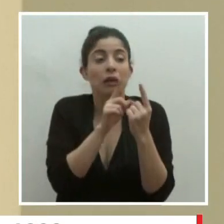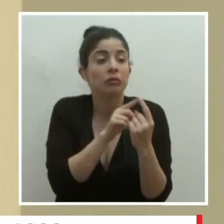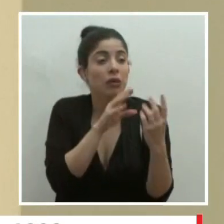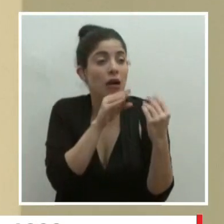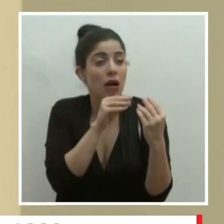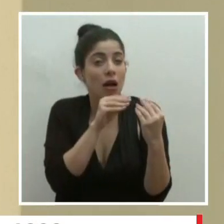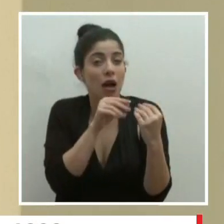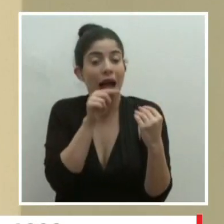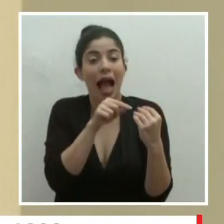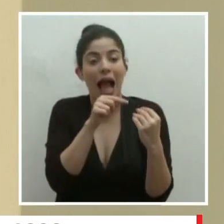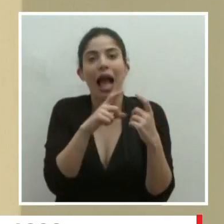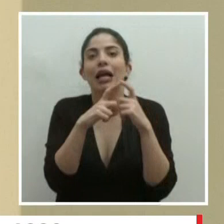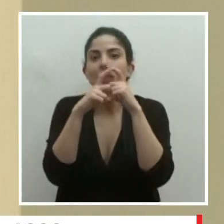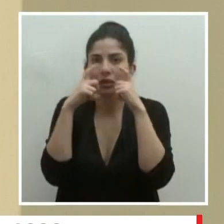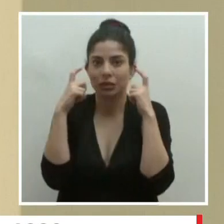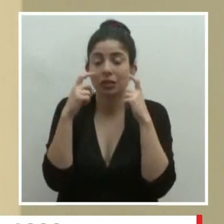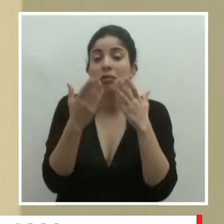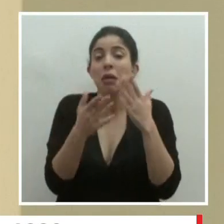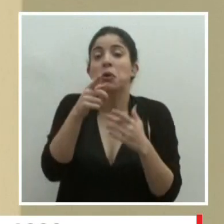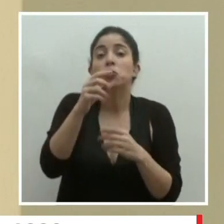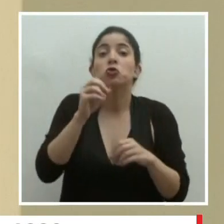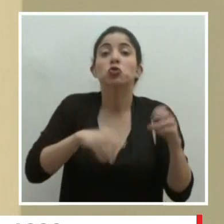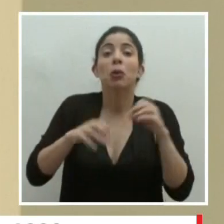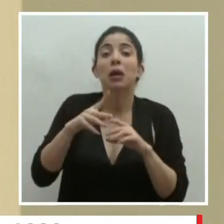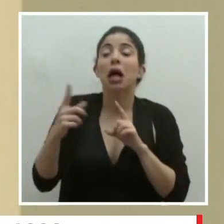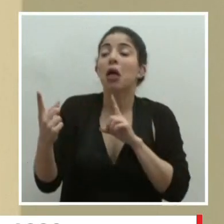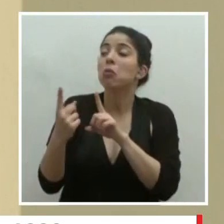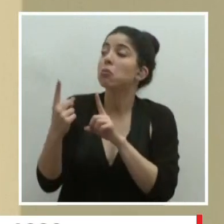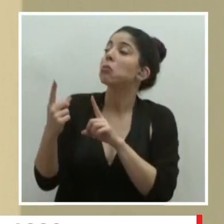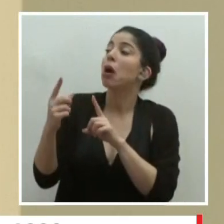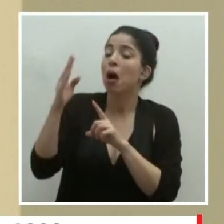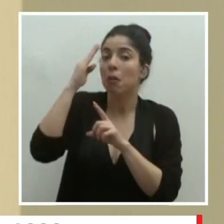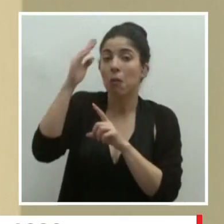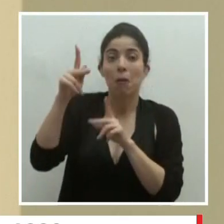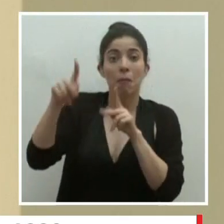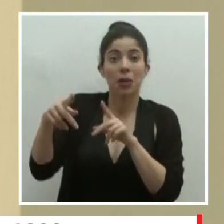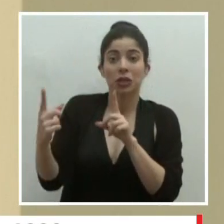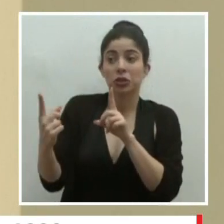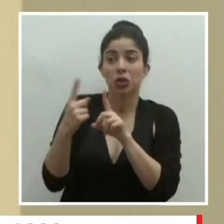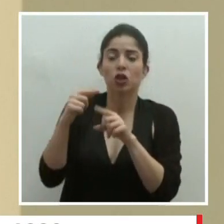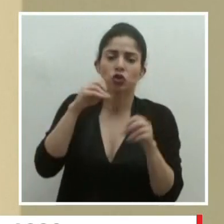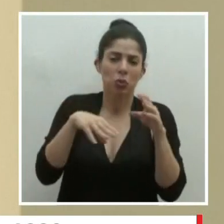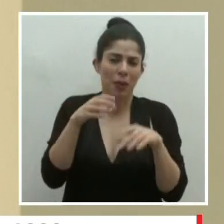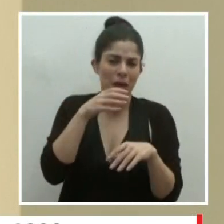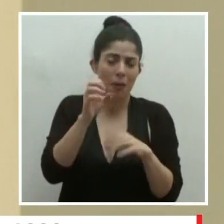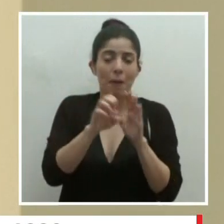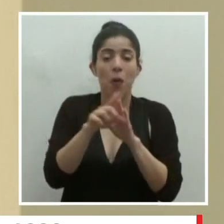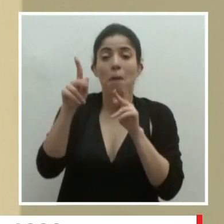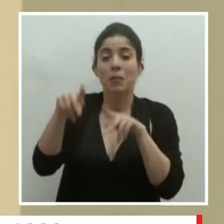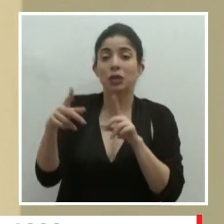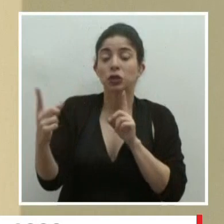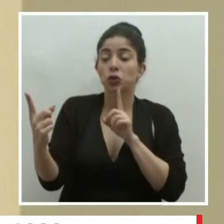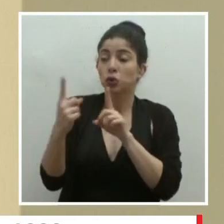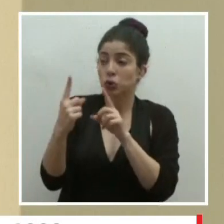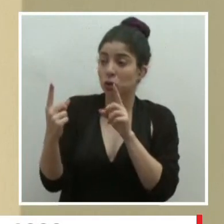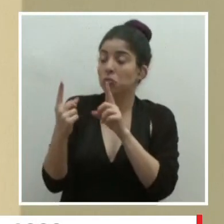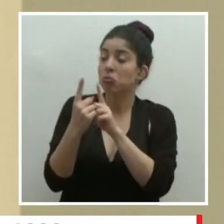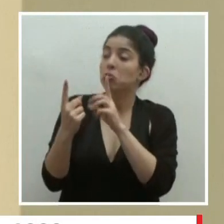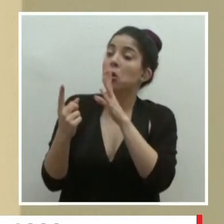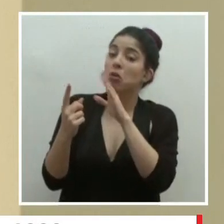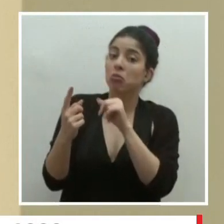que usted se topa con alguien de repente en un supermercado y a pesar de que puede ser recomendado el uso en un supermercado, pero usted se topa con alguien en un supermercado